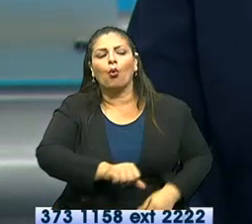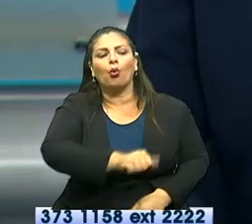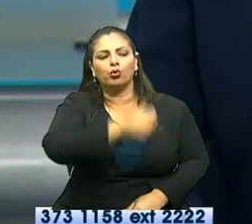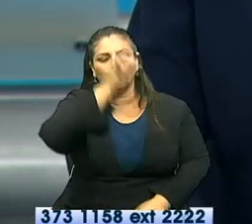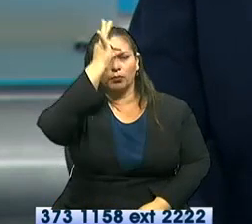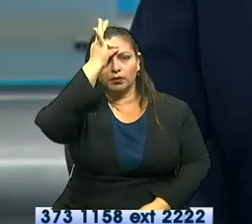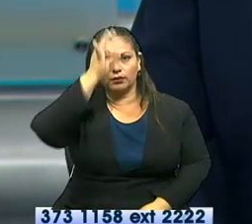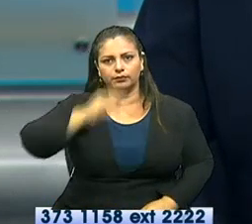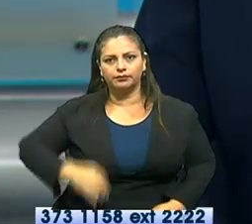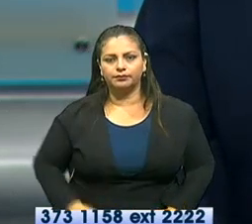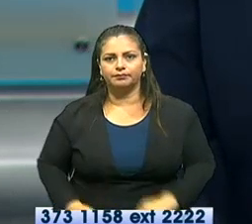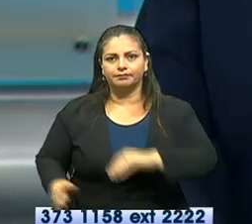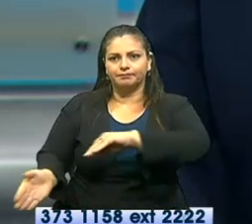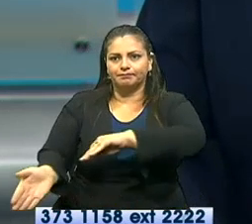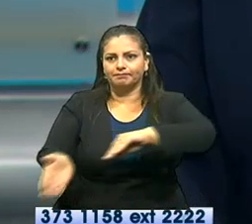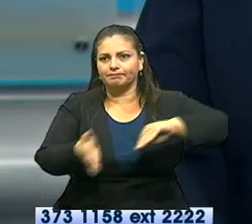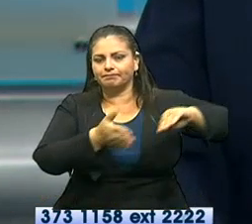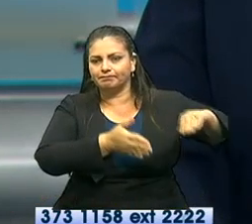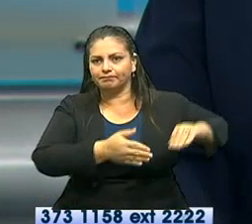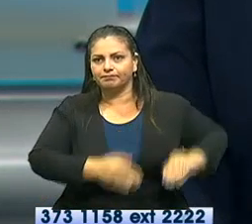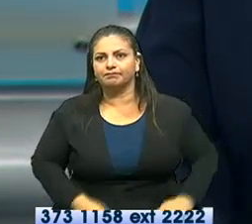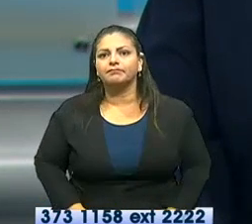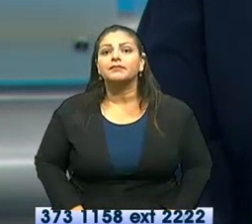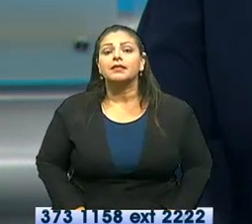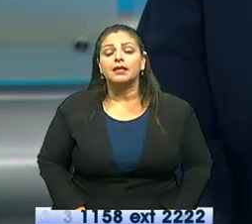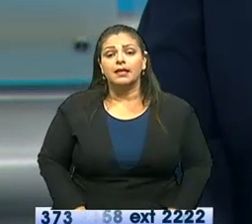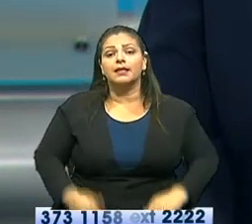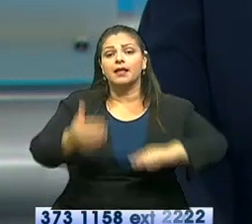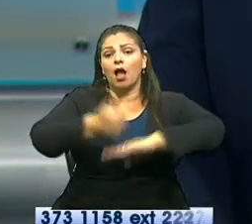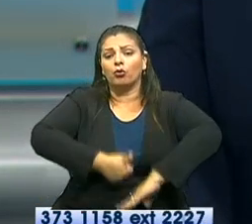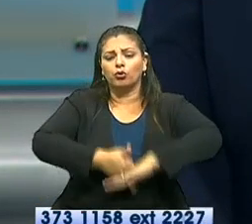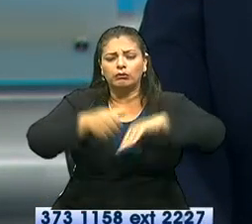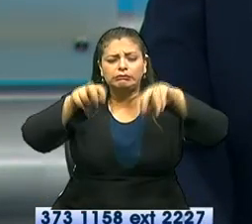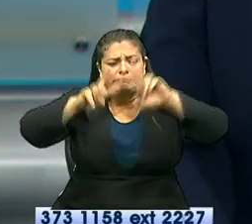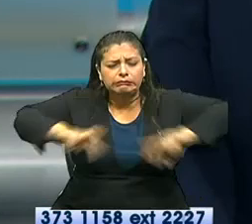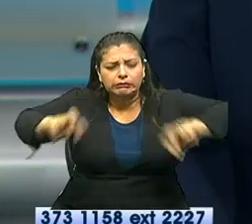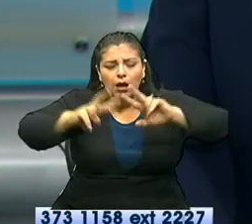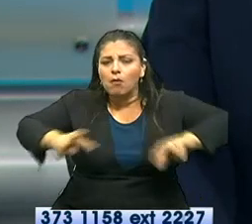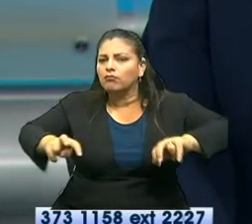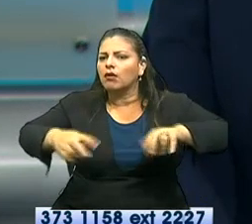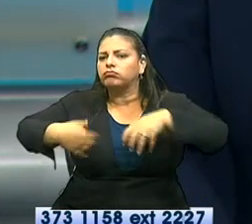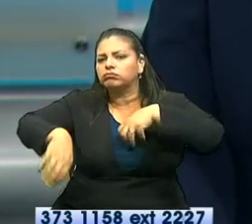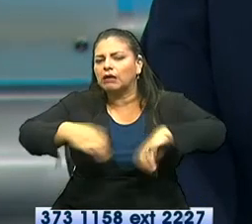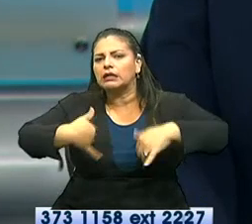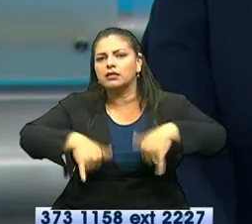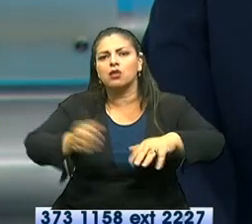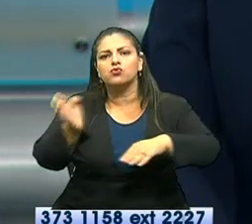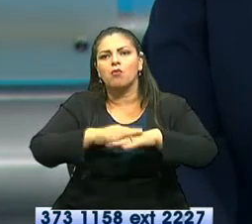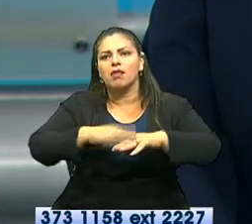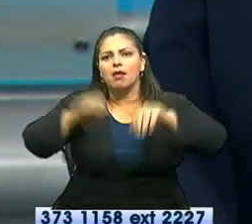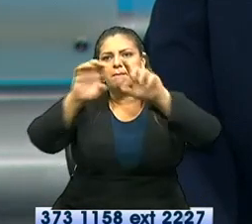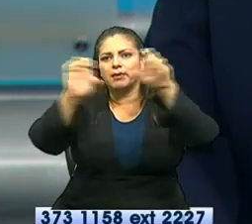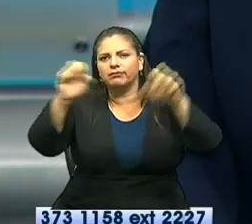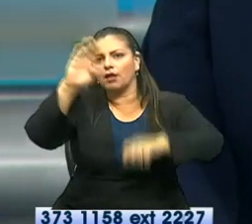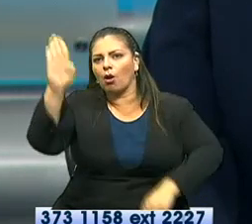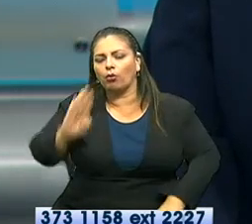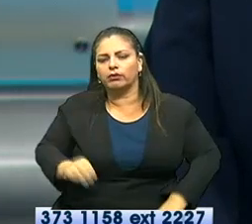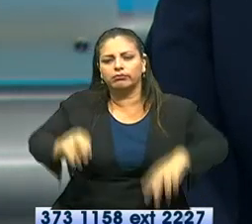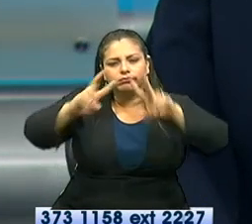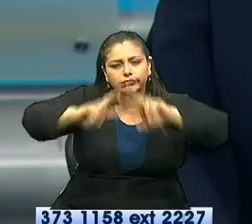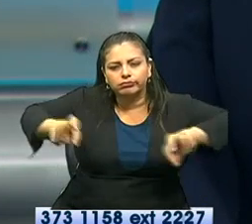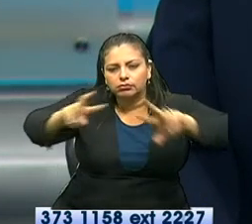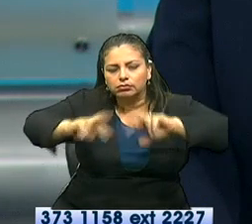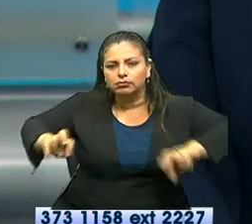nueva diligencia se efectuó en torno al caso Odebrecht en el país. A la cita acudieron los abogados de 5 de los 7